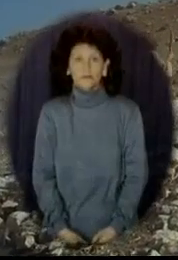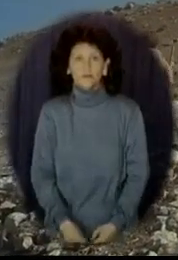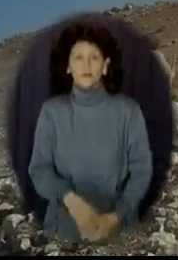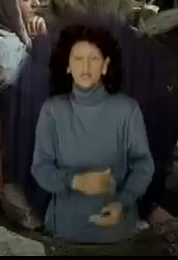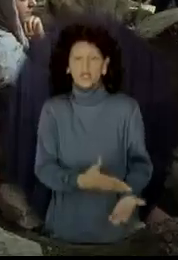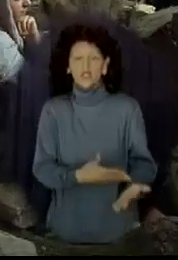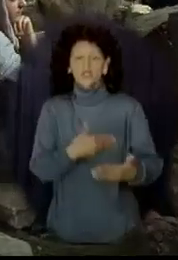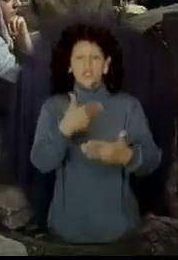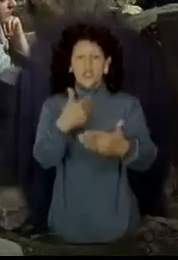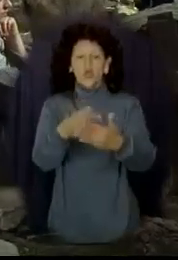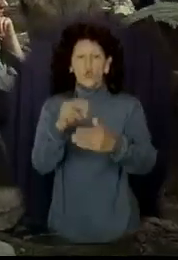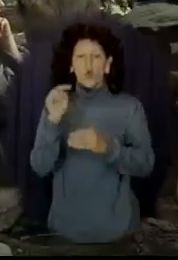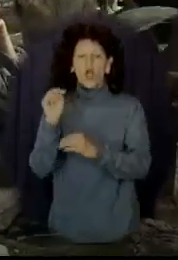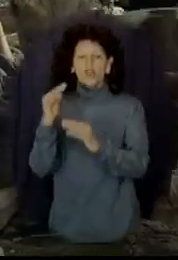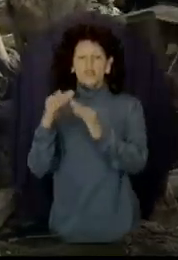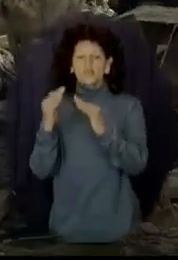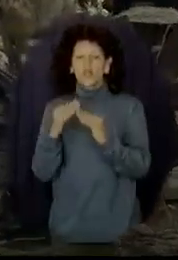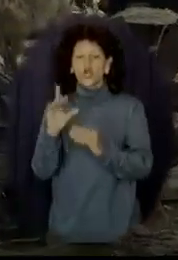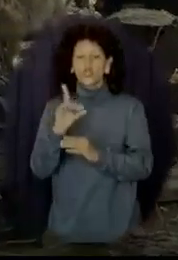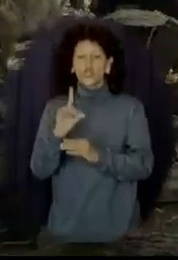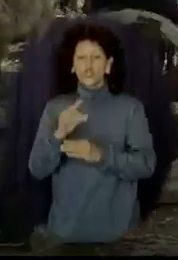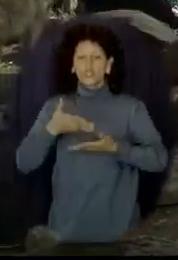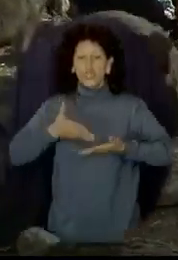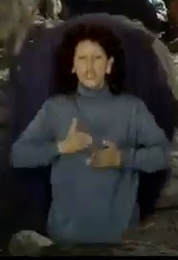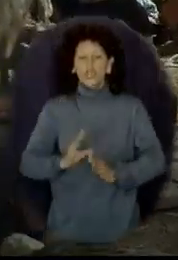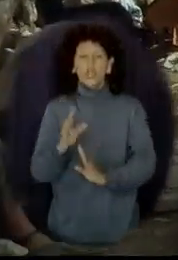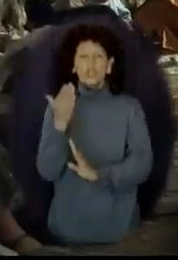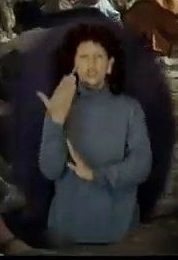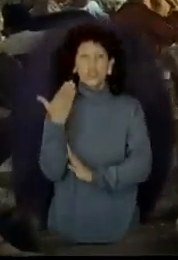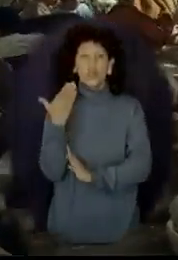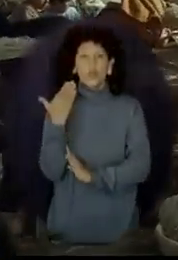Y llegó a Nazaret, donde había sido criado.